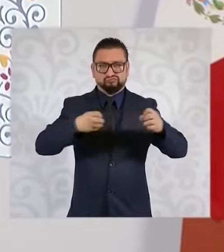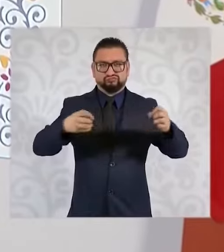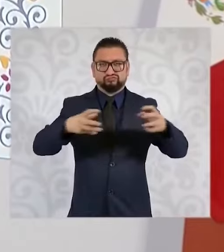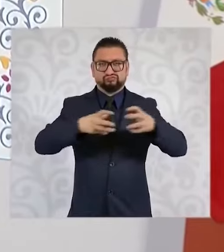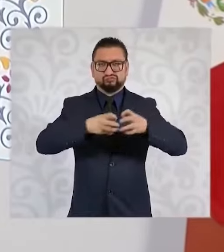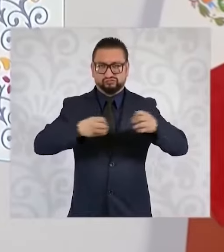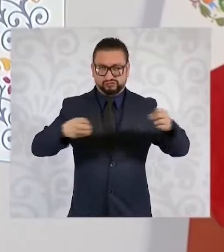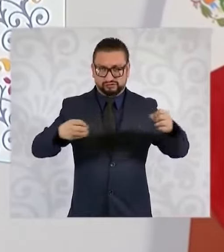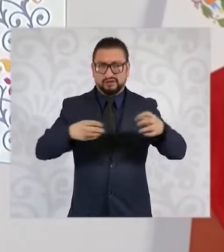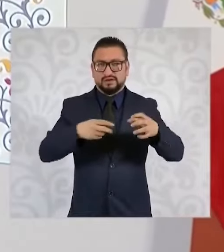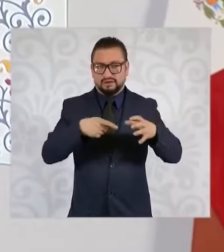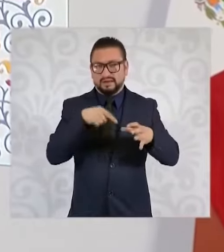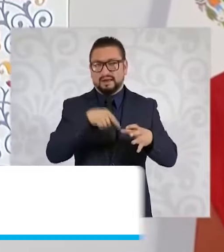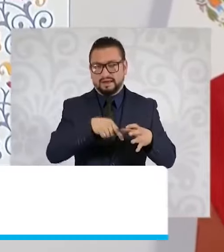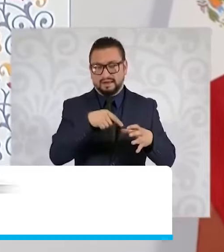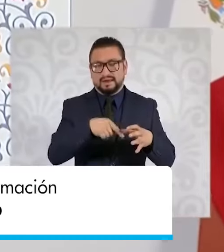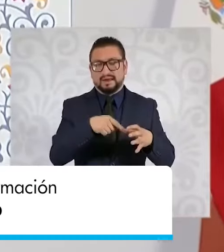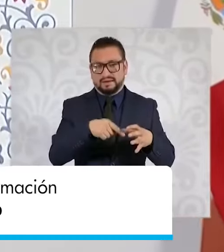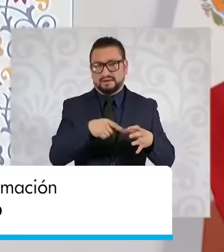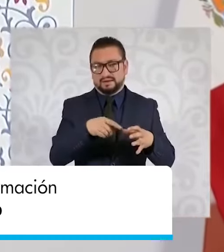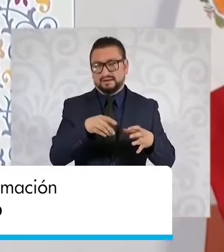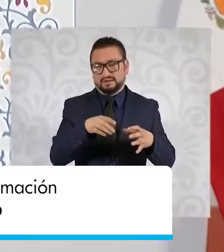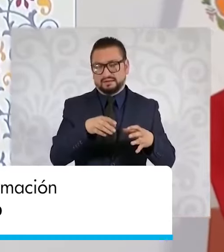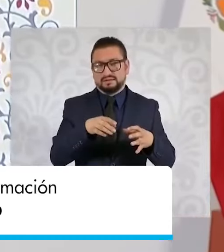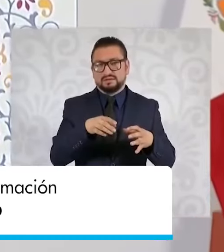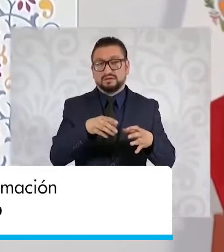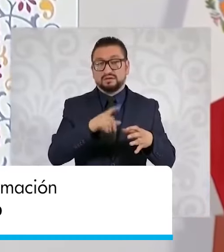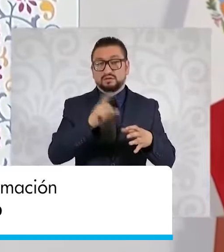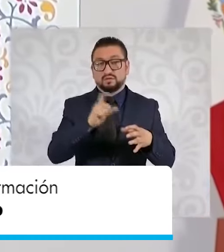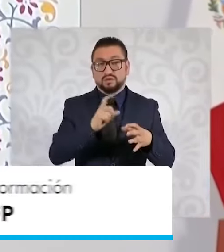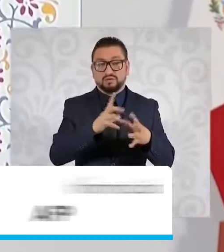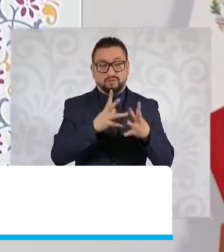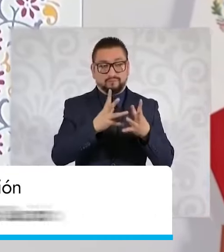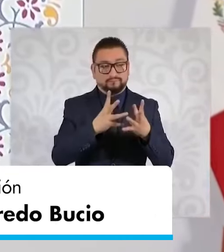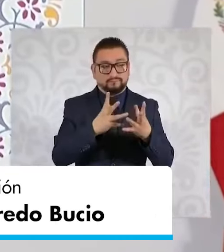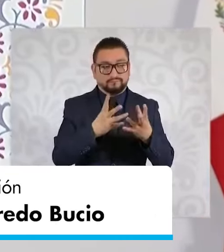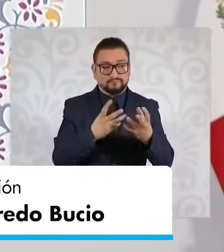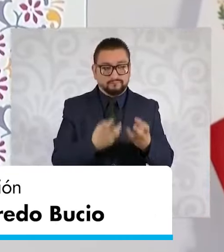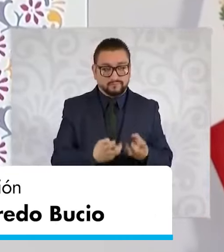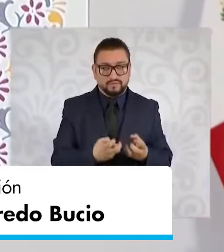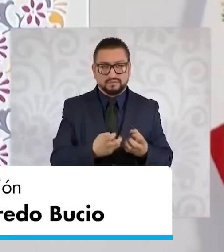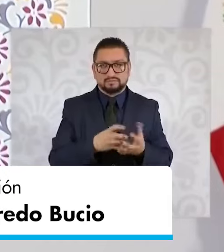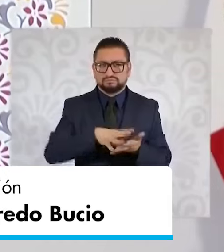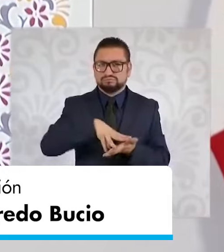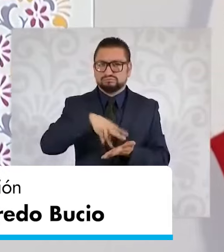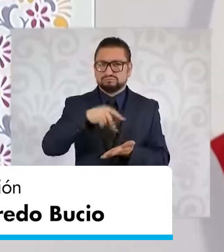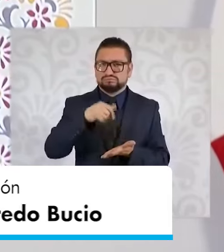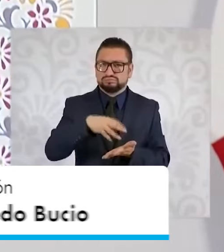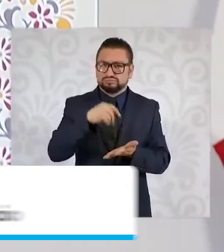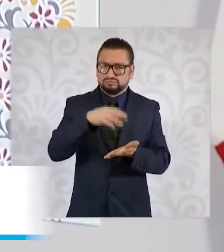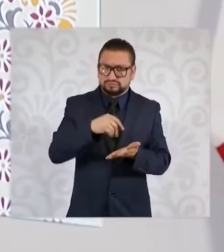diaria, Sheinbaum también condenó la violencia en Oriente Medio y sostuvo que la guerra nunca va a llevar a buen destino.